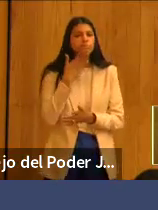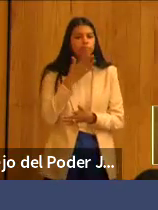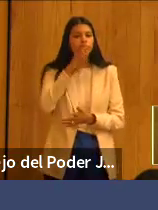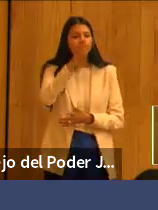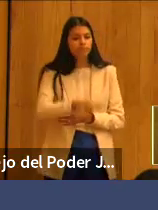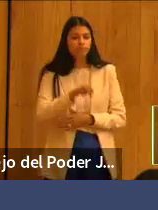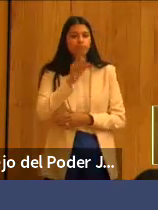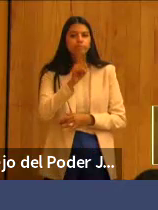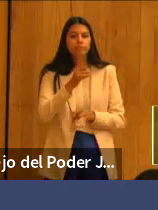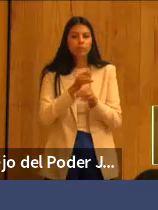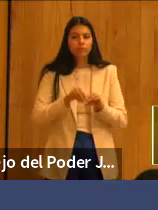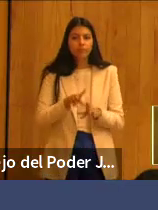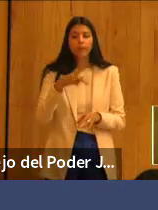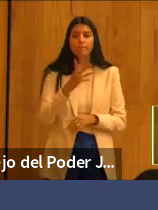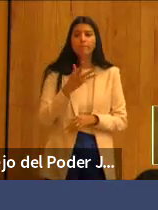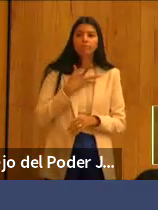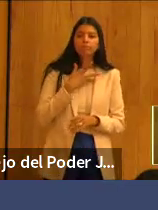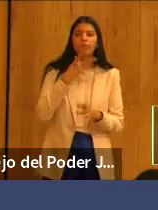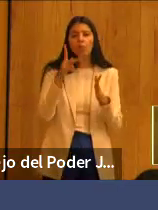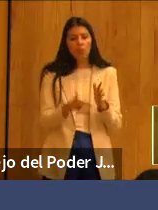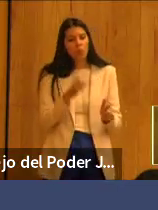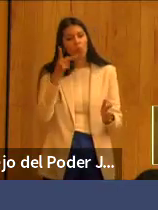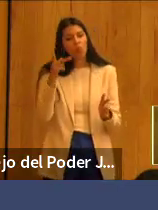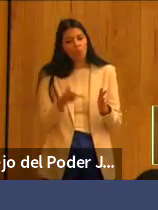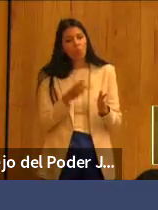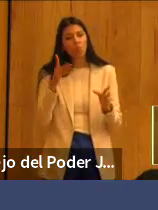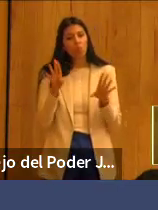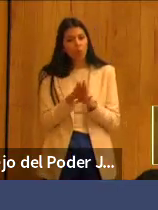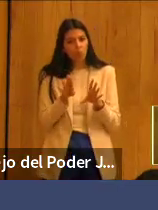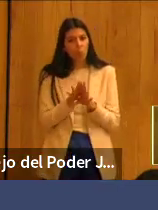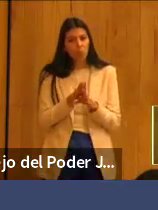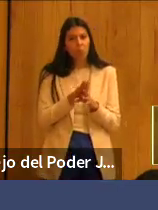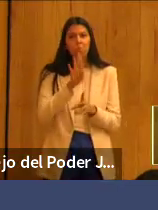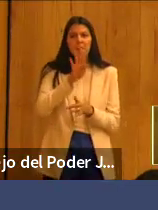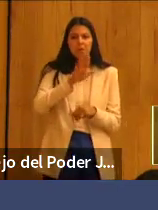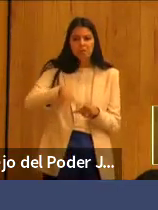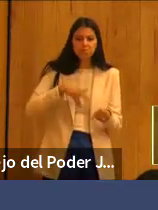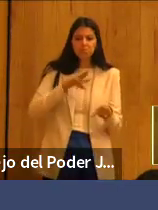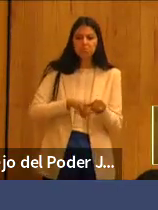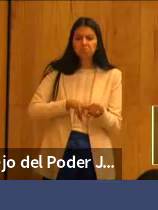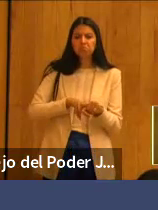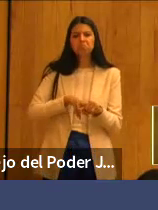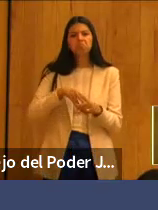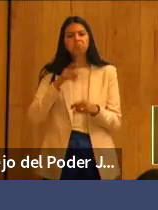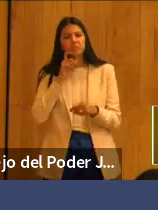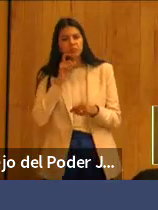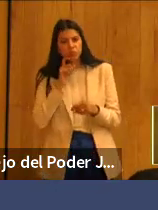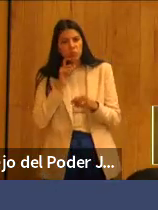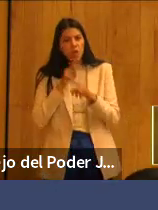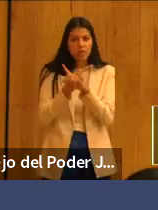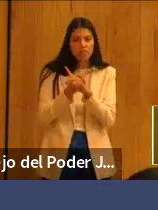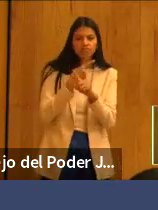de una reiteración de conductas de naturaleza sexual. Fueron varias